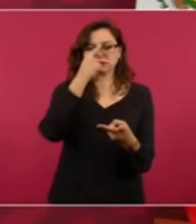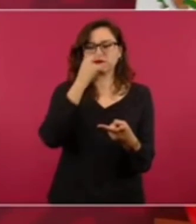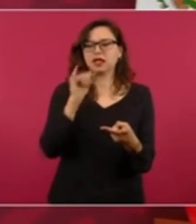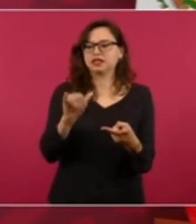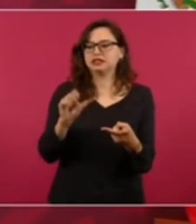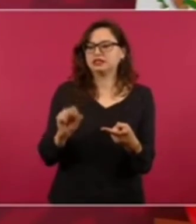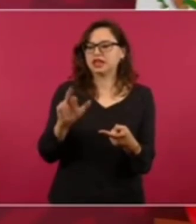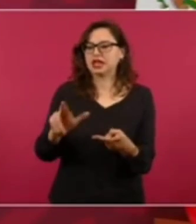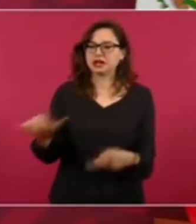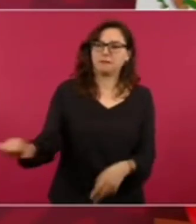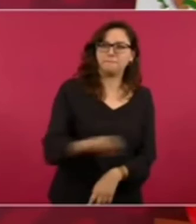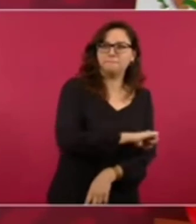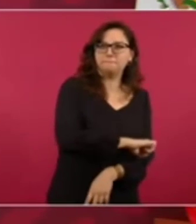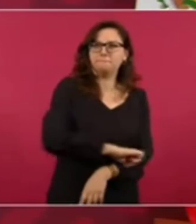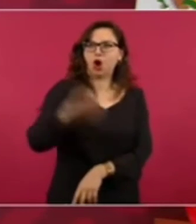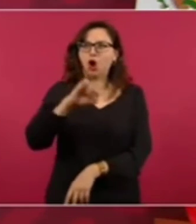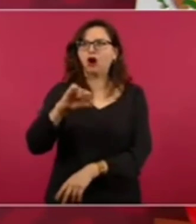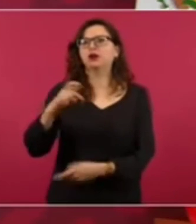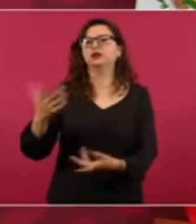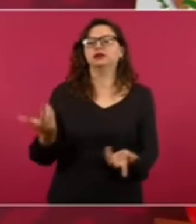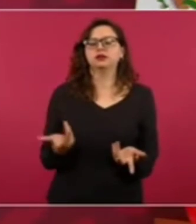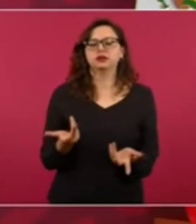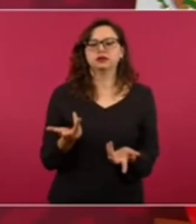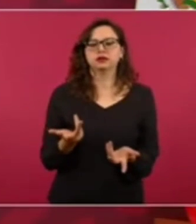sobre la renta,